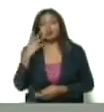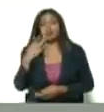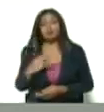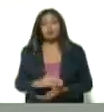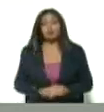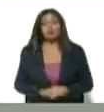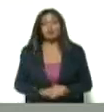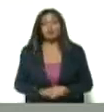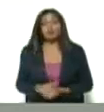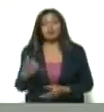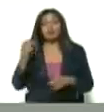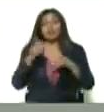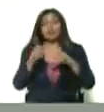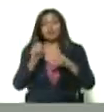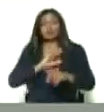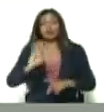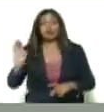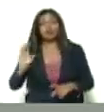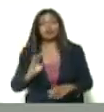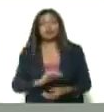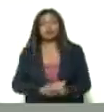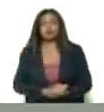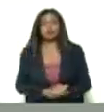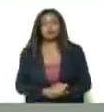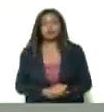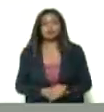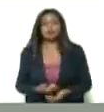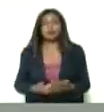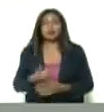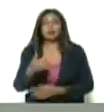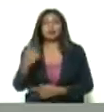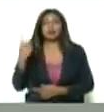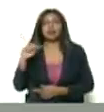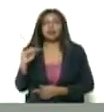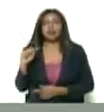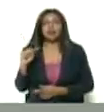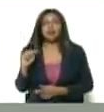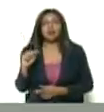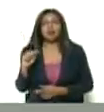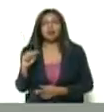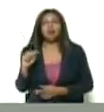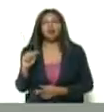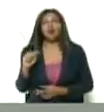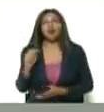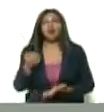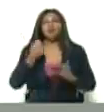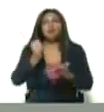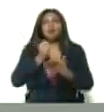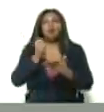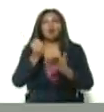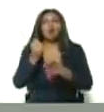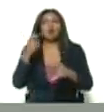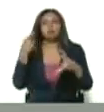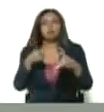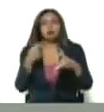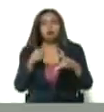William, tienen carné de la patria. Y la mayoría tiene los bonos de todos estos meses depositados ahí.